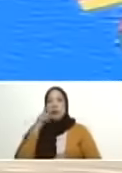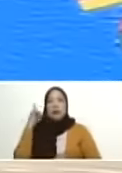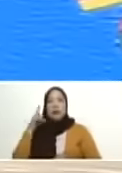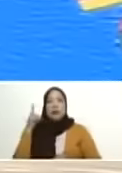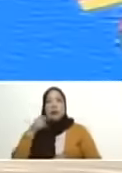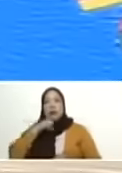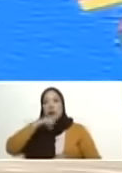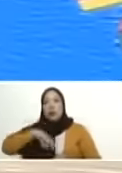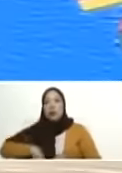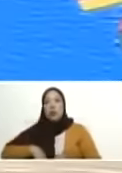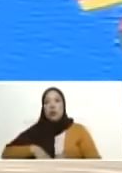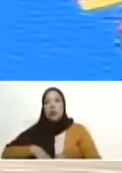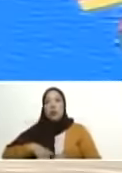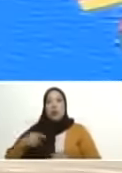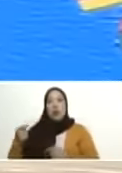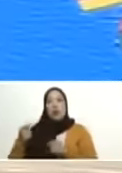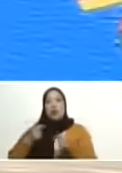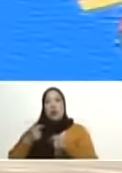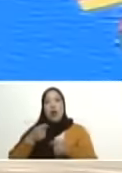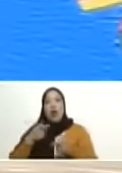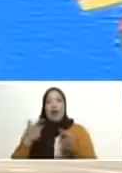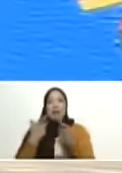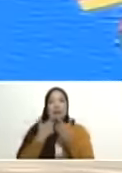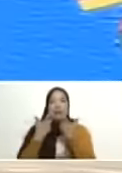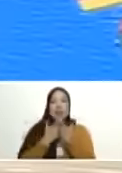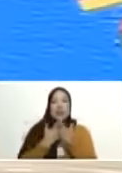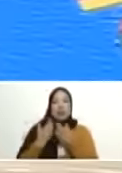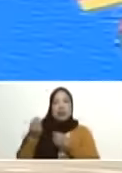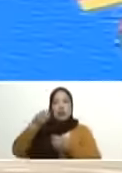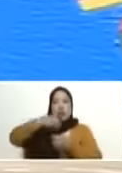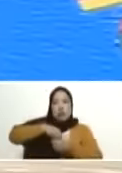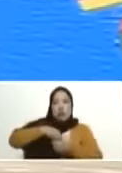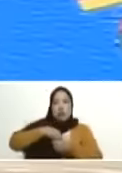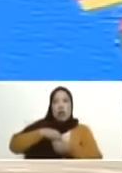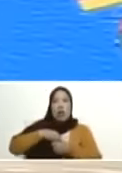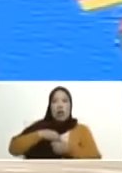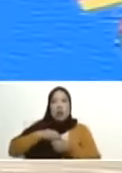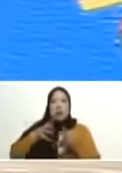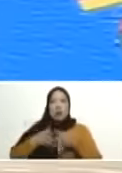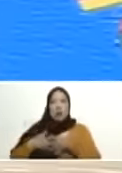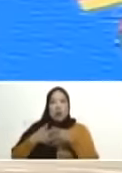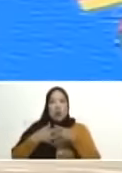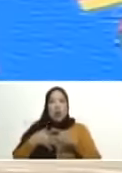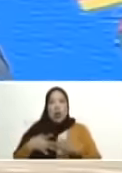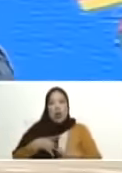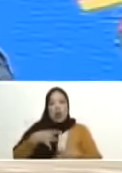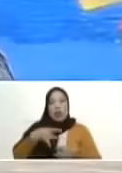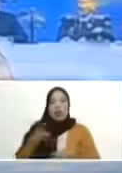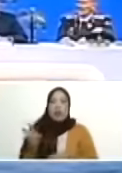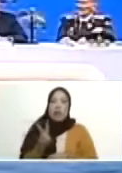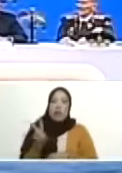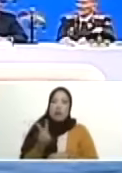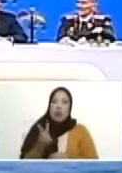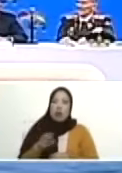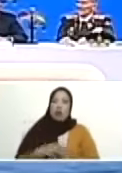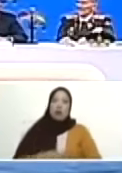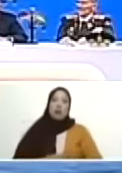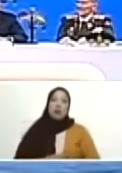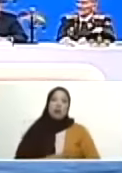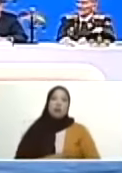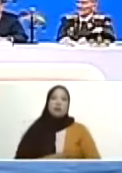historia de entreguismo y de intervencionismo sobre Venezuela.